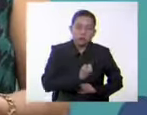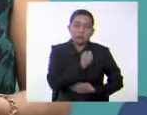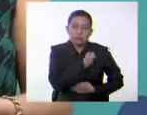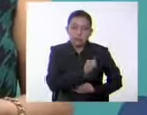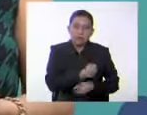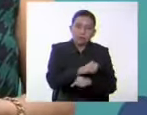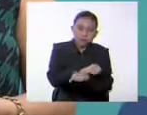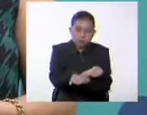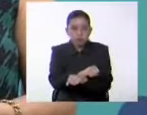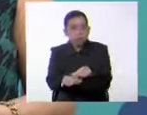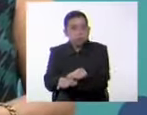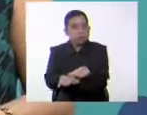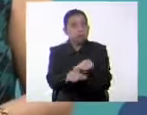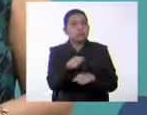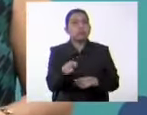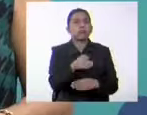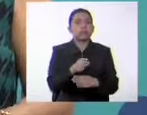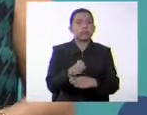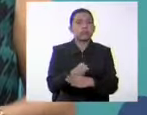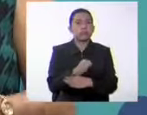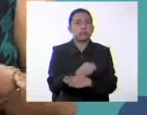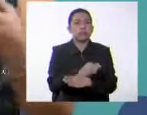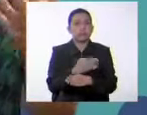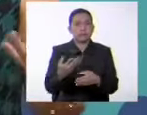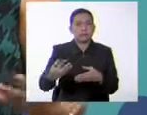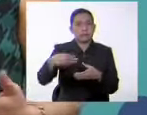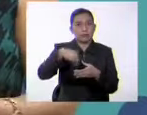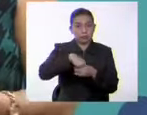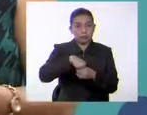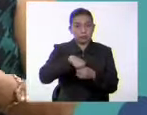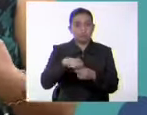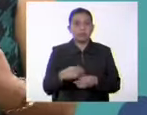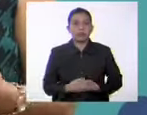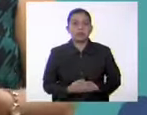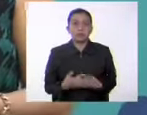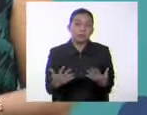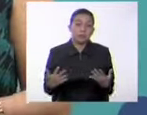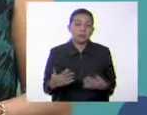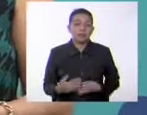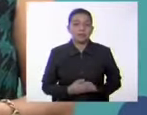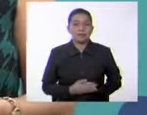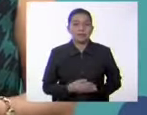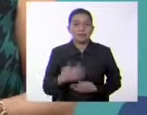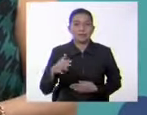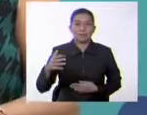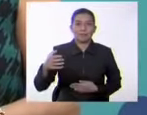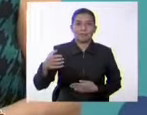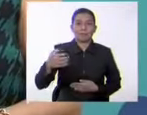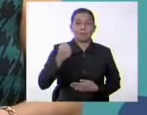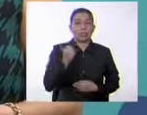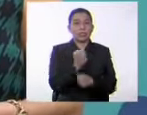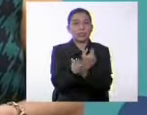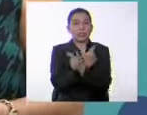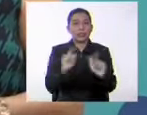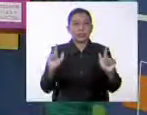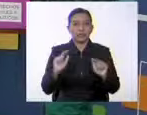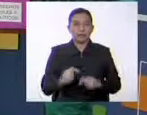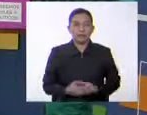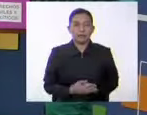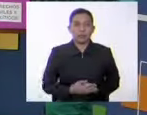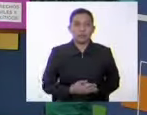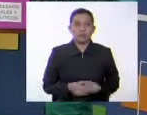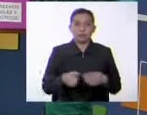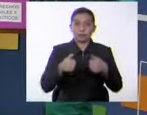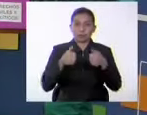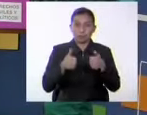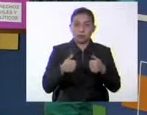pero se fue de a poco internamente, digamos, alcanzando esa libertad. Bueno, hay que